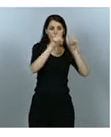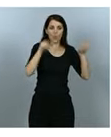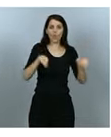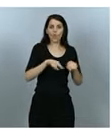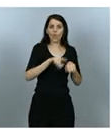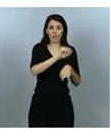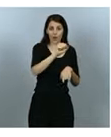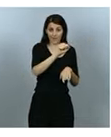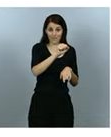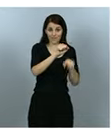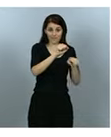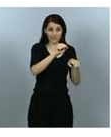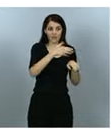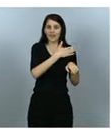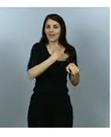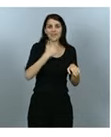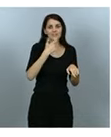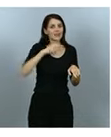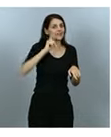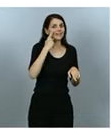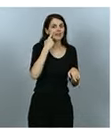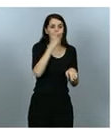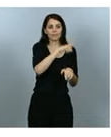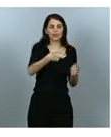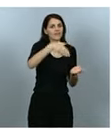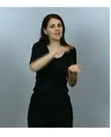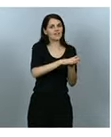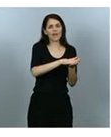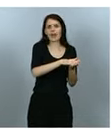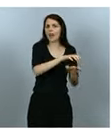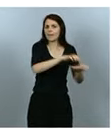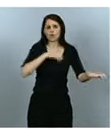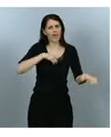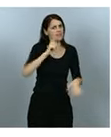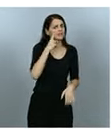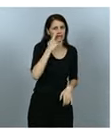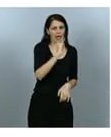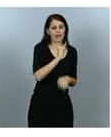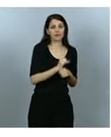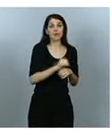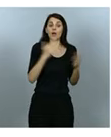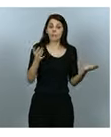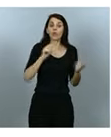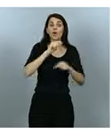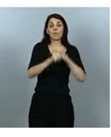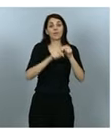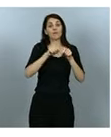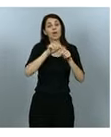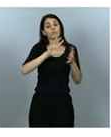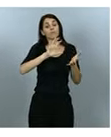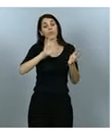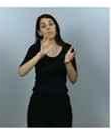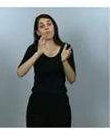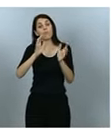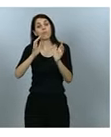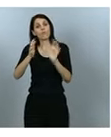todo a casi todos los fallecidos. En cambio, a medida que avanza la epidemia en el recuadro B, la letalidad baja